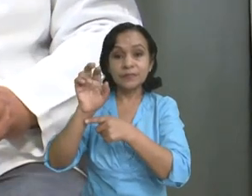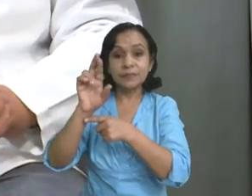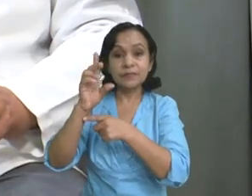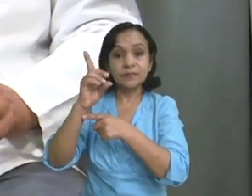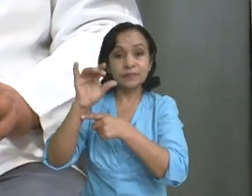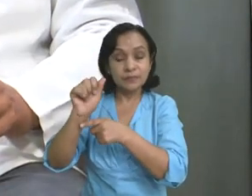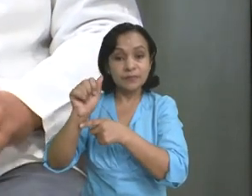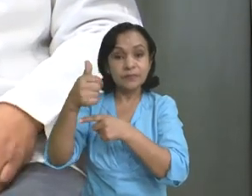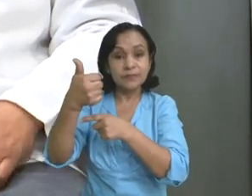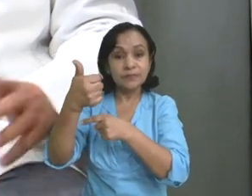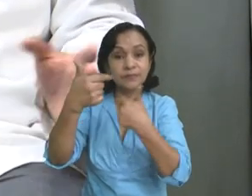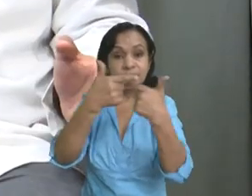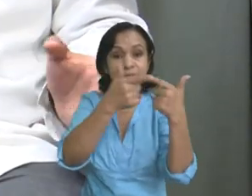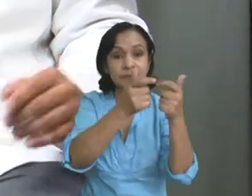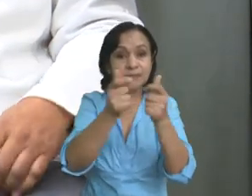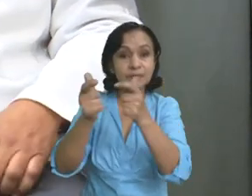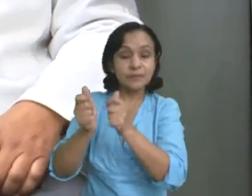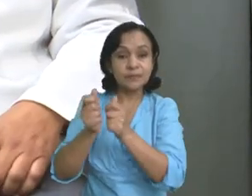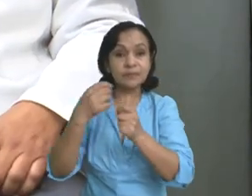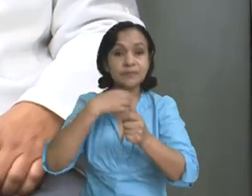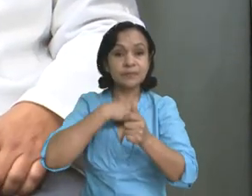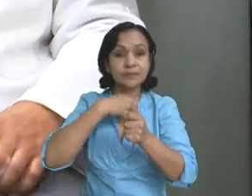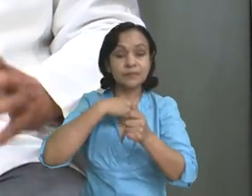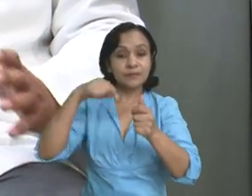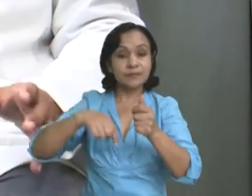de esas 6 brigadas está la brigada nuestra.